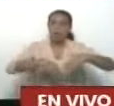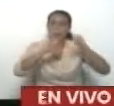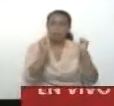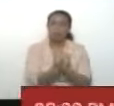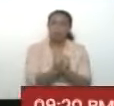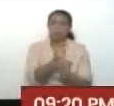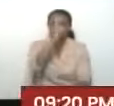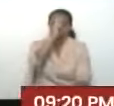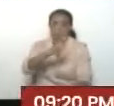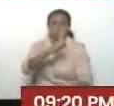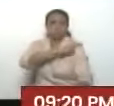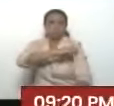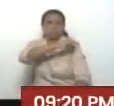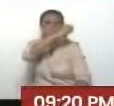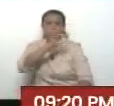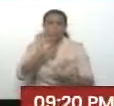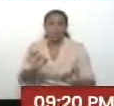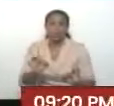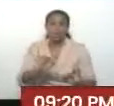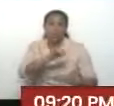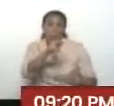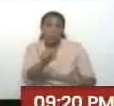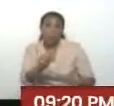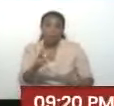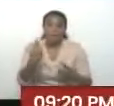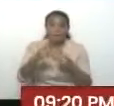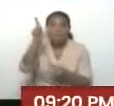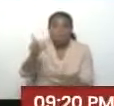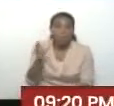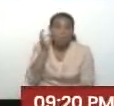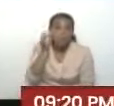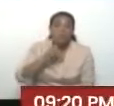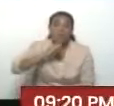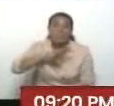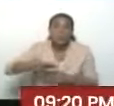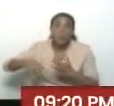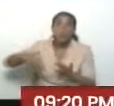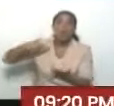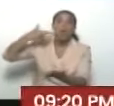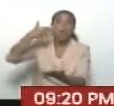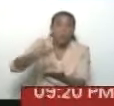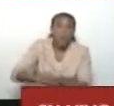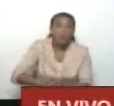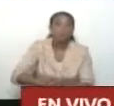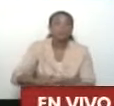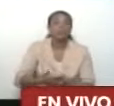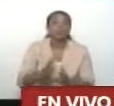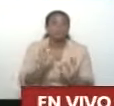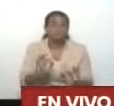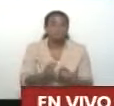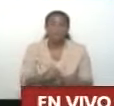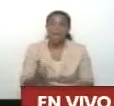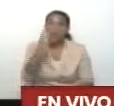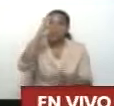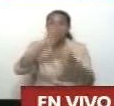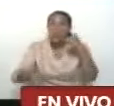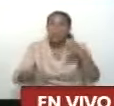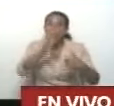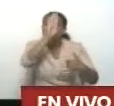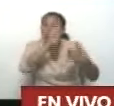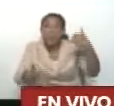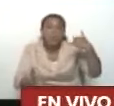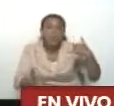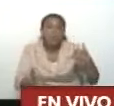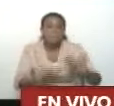ejército libertador. Así que Junín y Bolívar tienen mucho que ver con nuestro gran Simón. Es la última gran batalla que